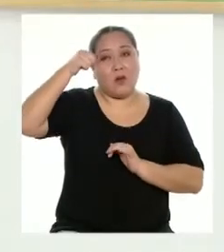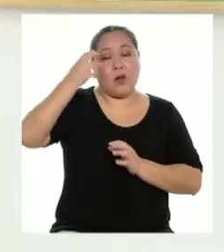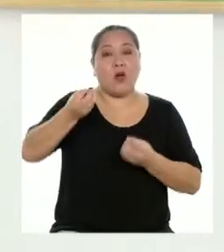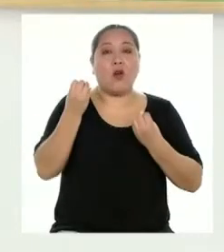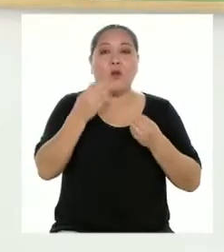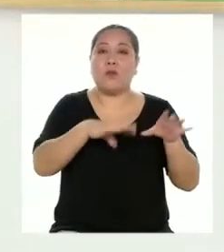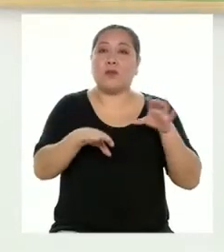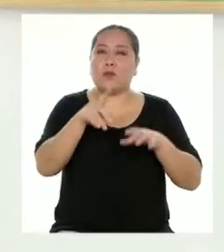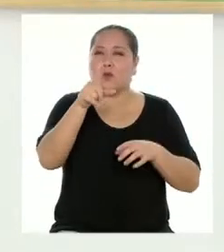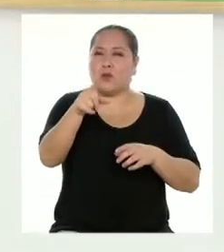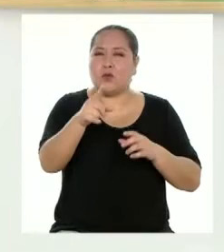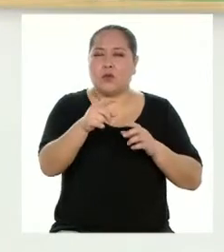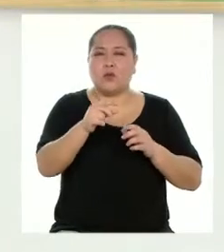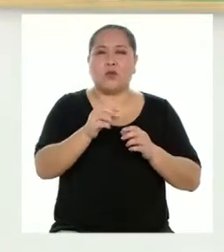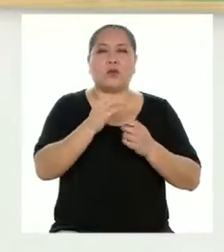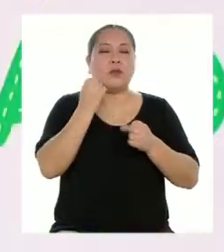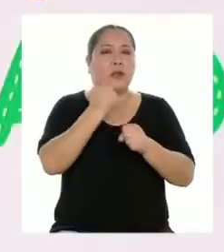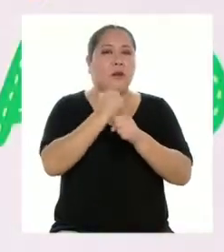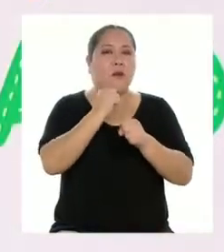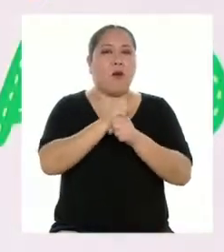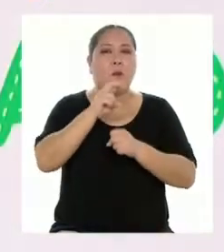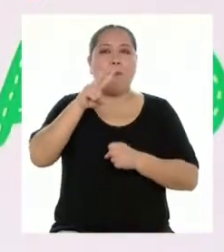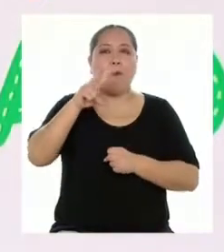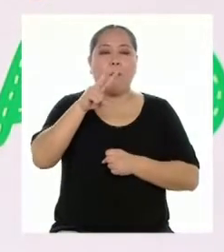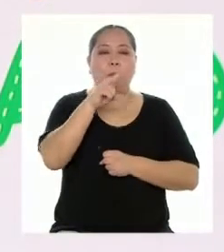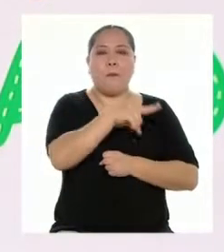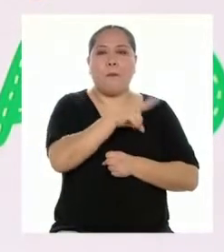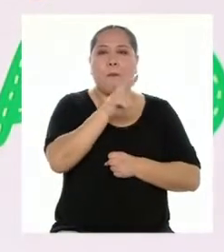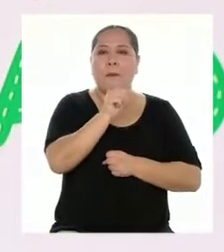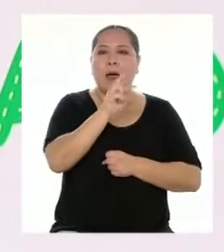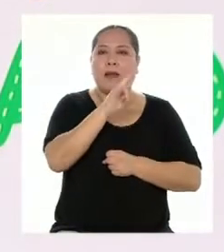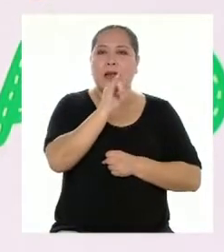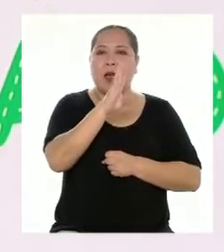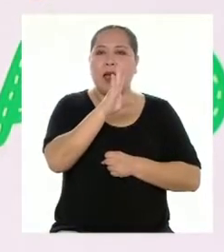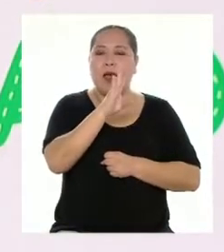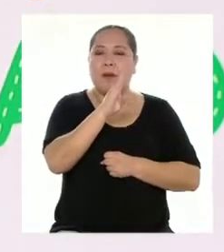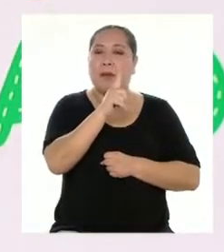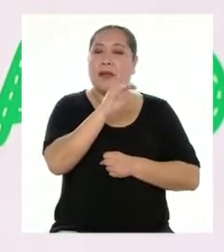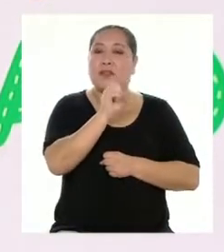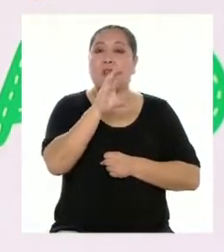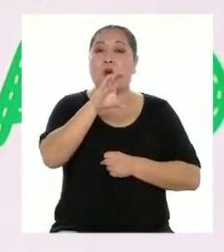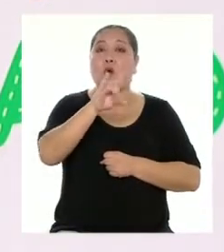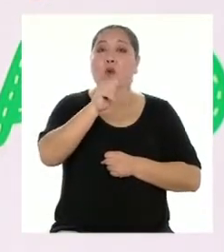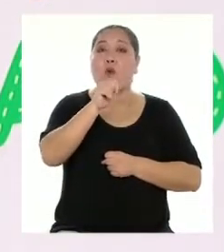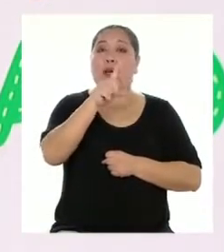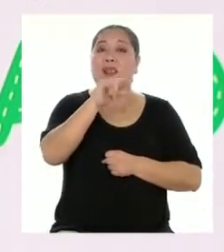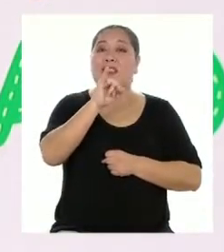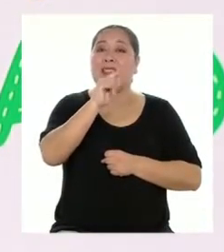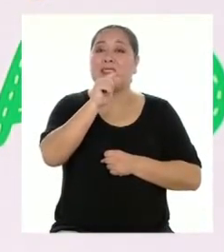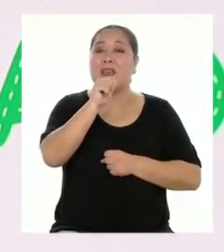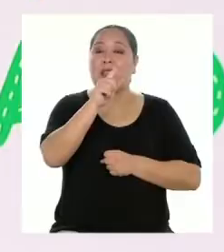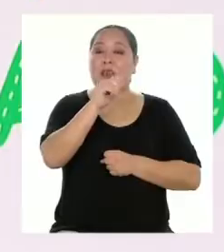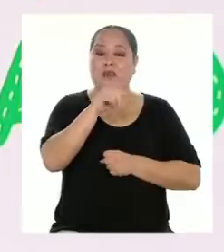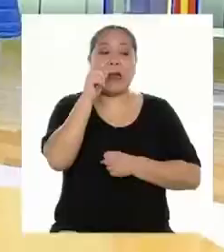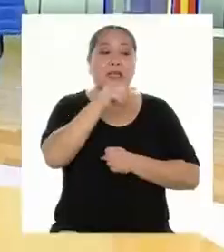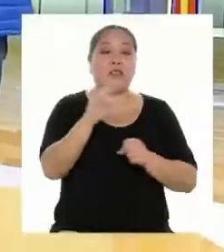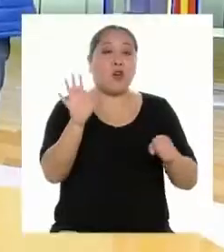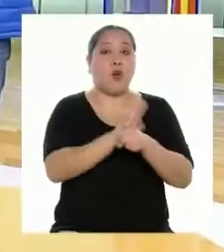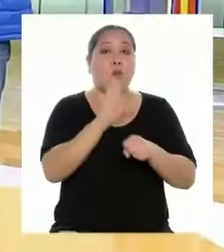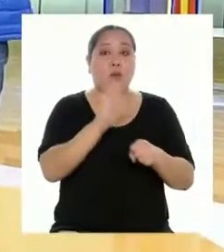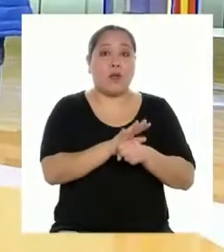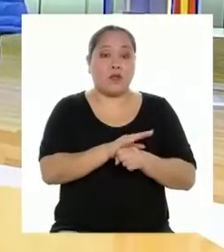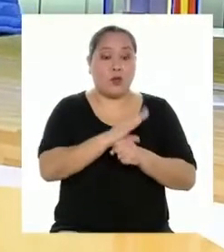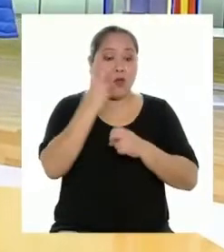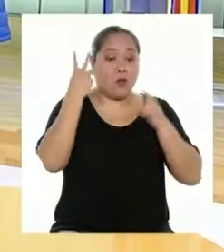hicimos cuando trabajamos las variables cualitativas? Sí, este gráfico representa la totalidad que se quiere observar,